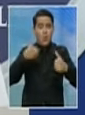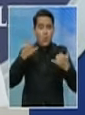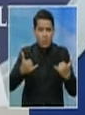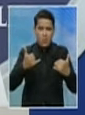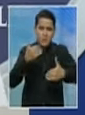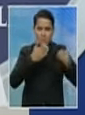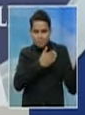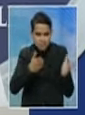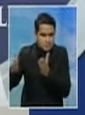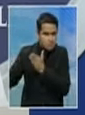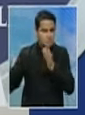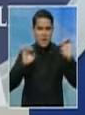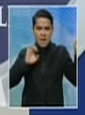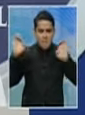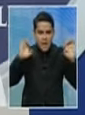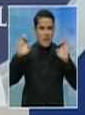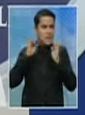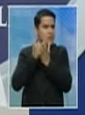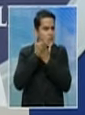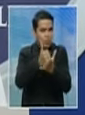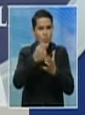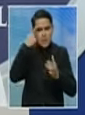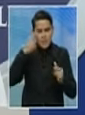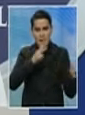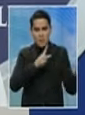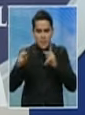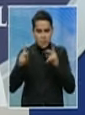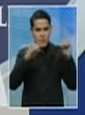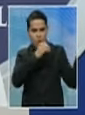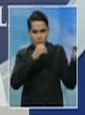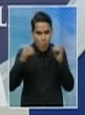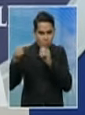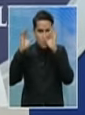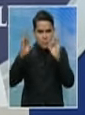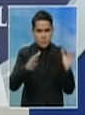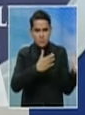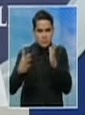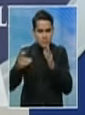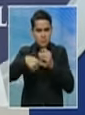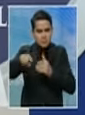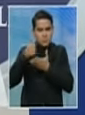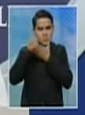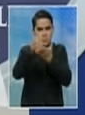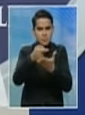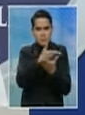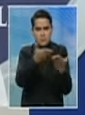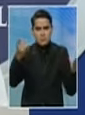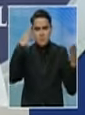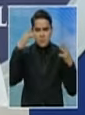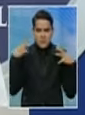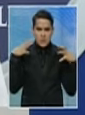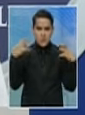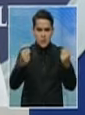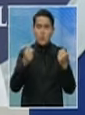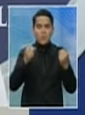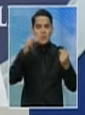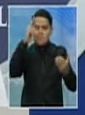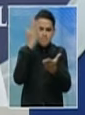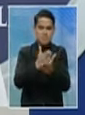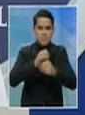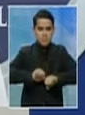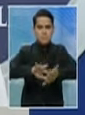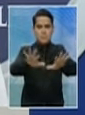emergencia sanitarios necesarios para mantener el orden y sobre todo la salud a fin de evitar la propagación del